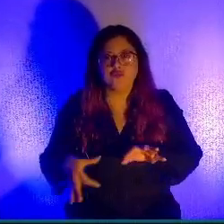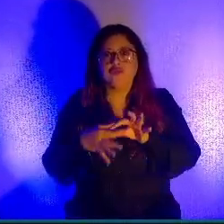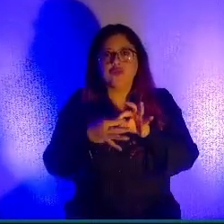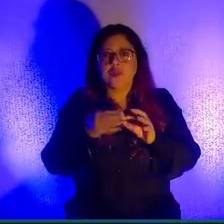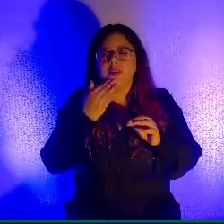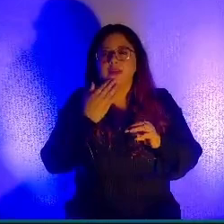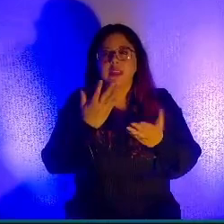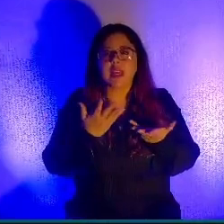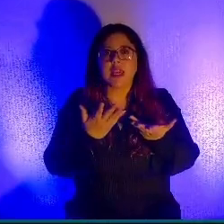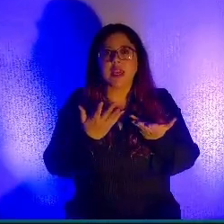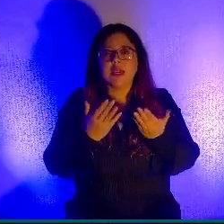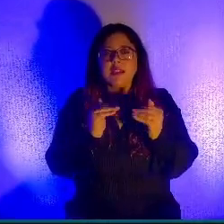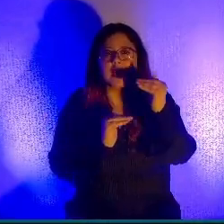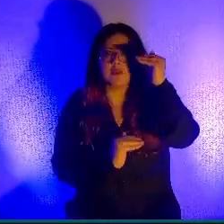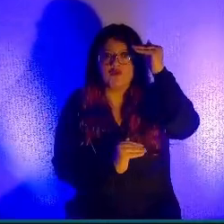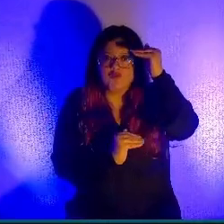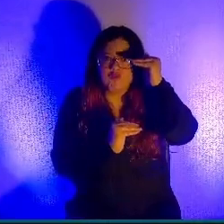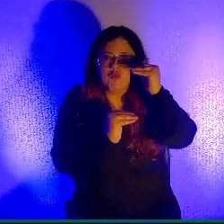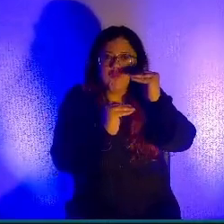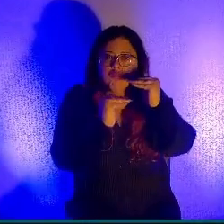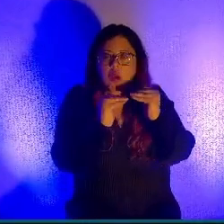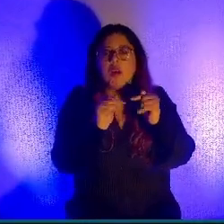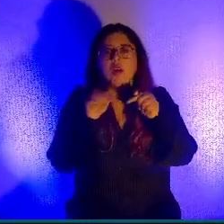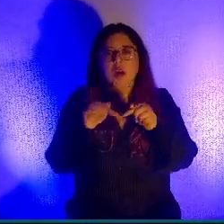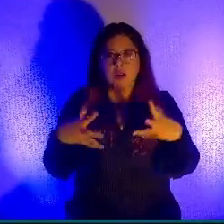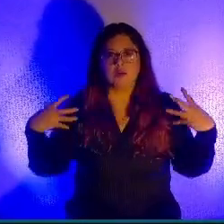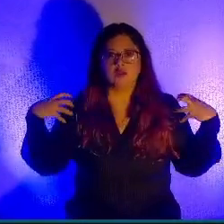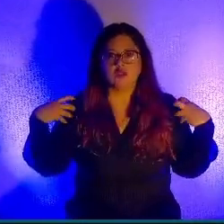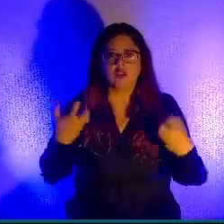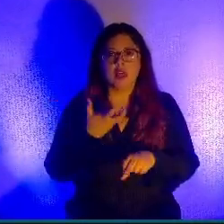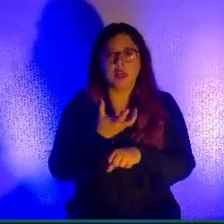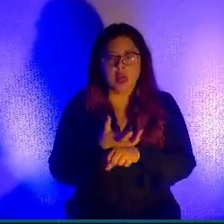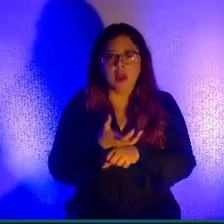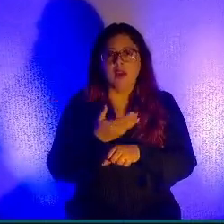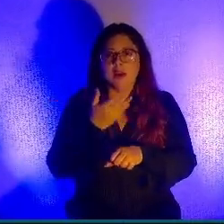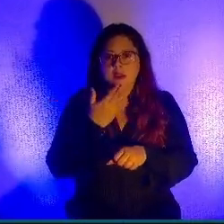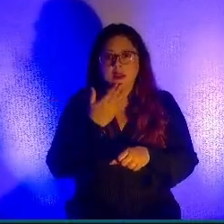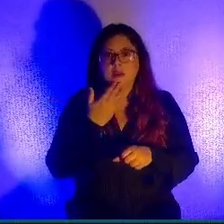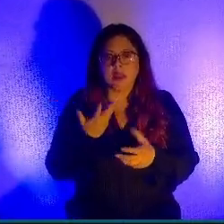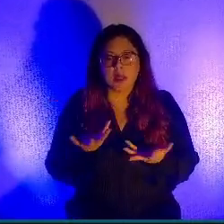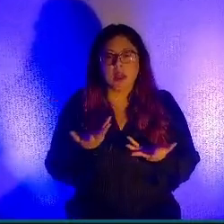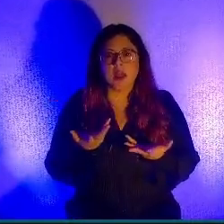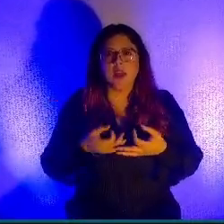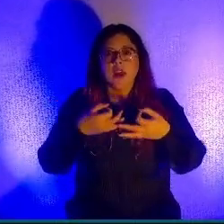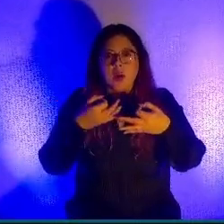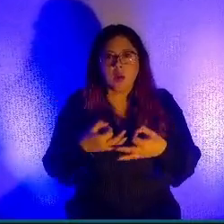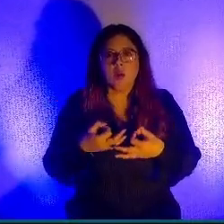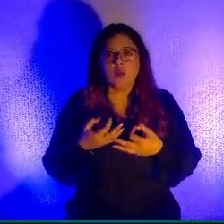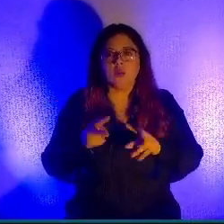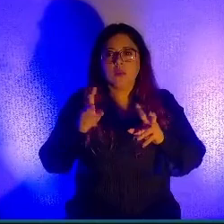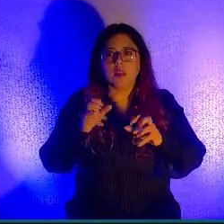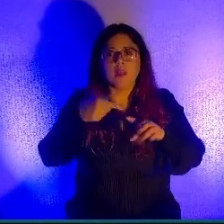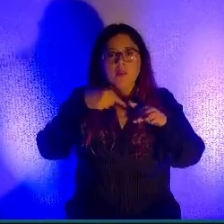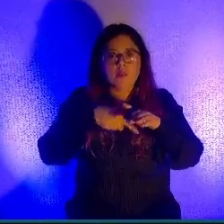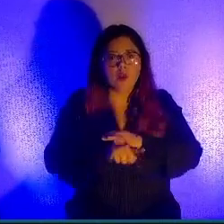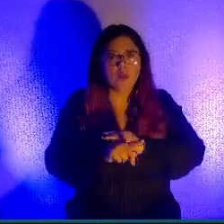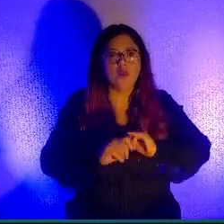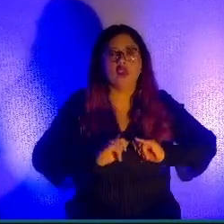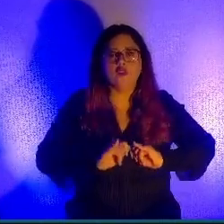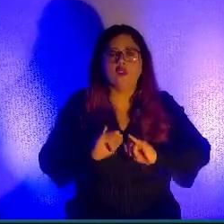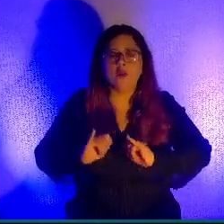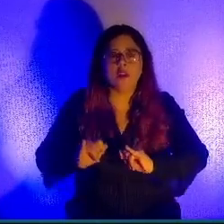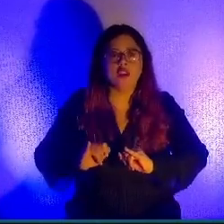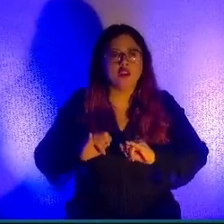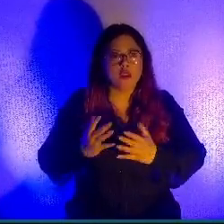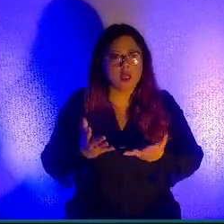disminución de la brecha porque estamos ahí con mucha responsabilidad llevando contenido muy profundo para